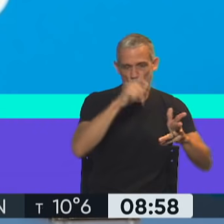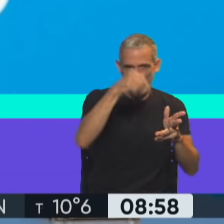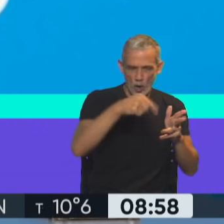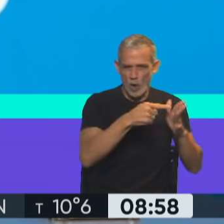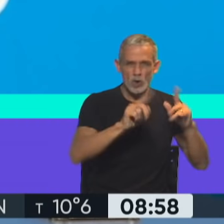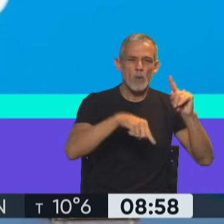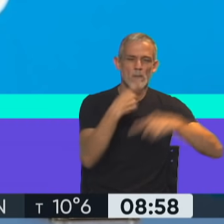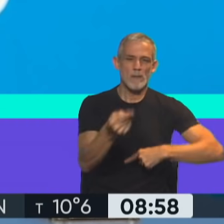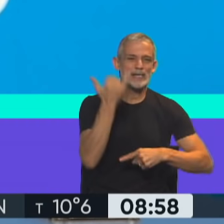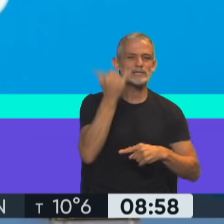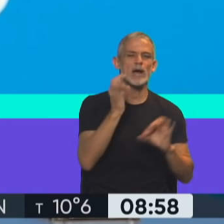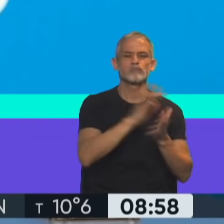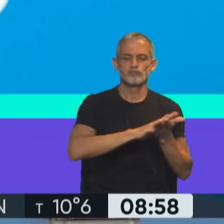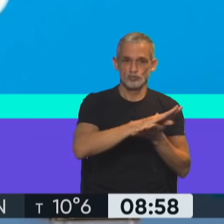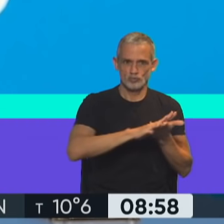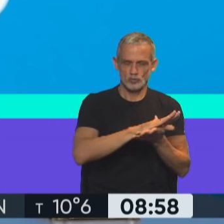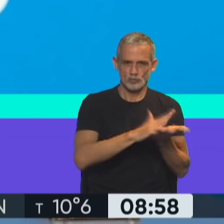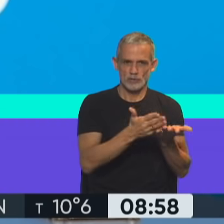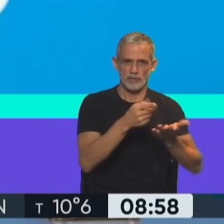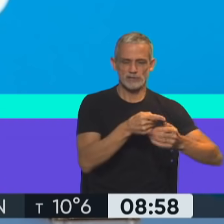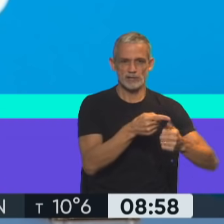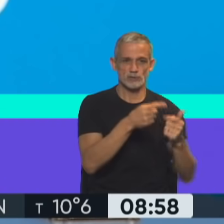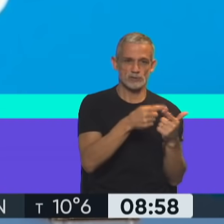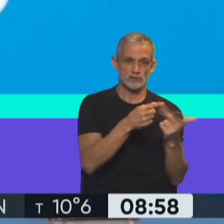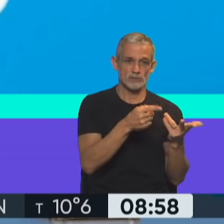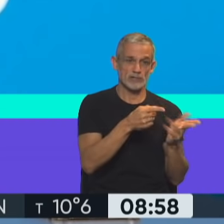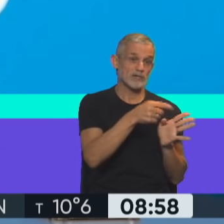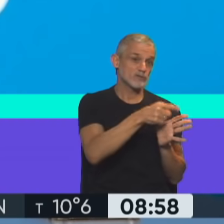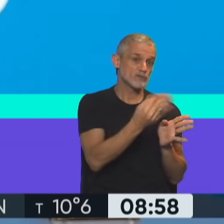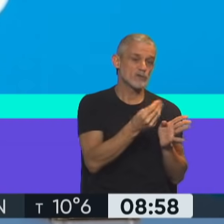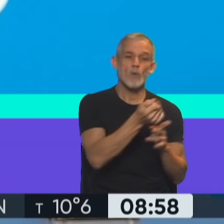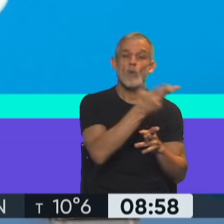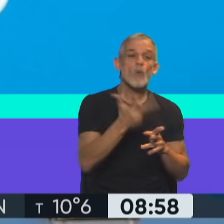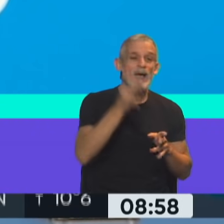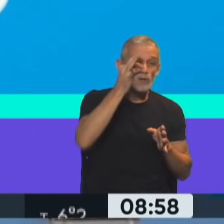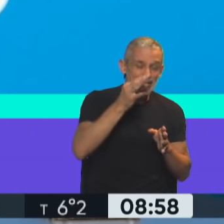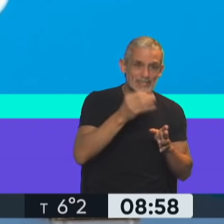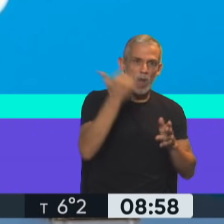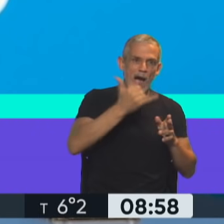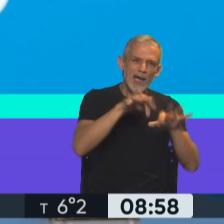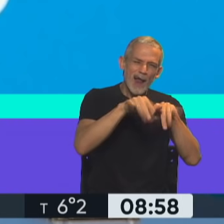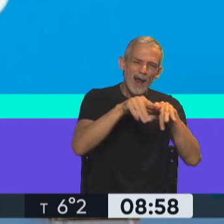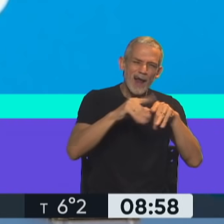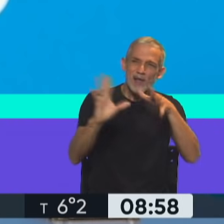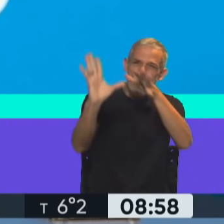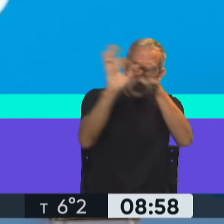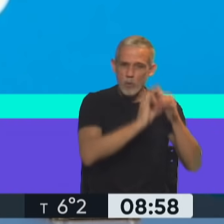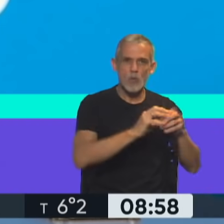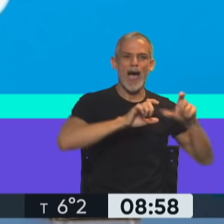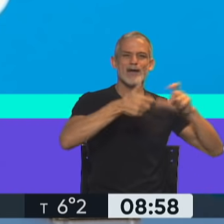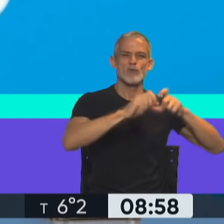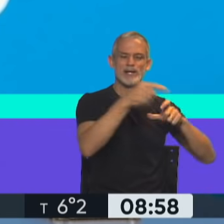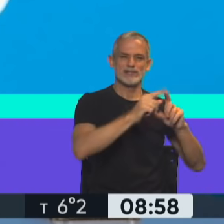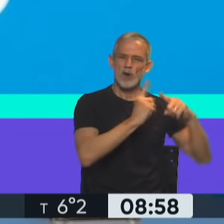hoy o mañana va a estar resuelto el número de testeos que se cargan y que se pueda actualizar